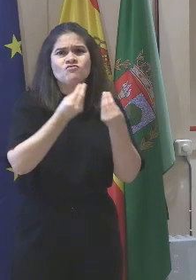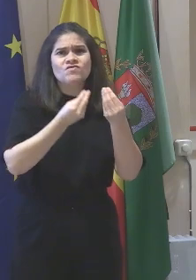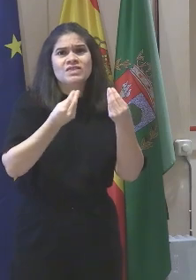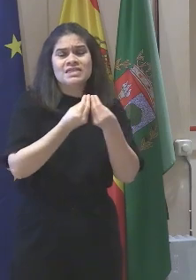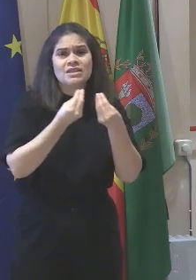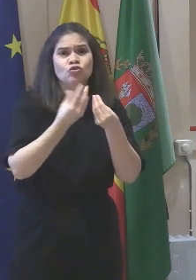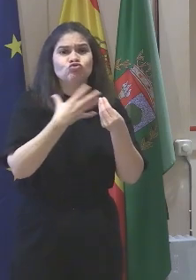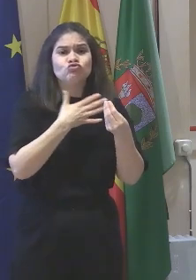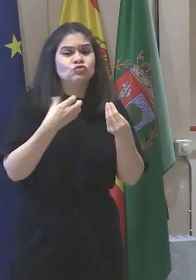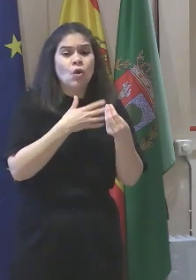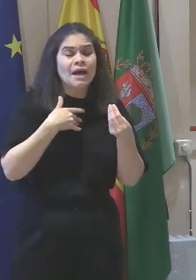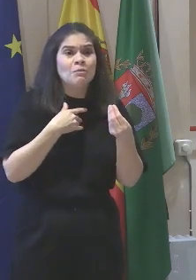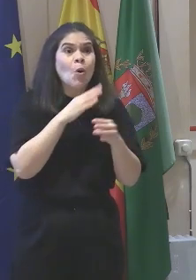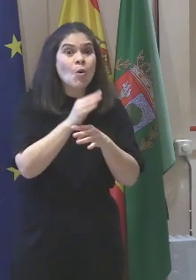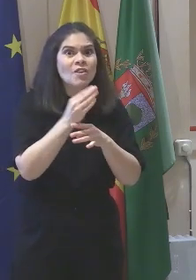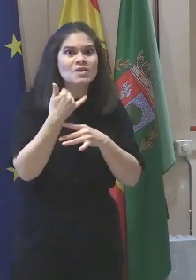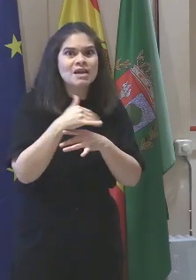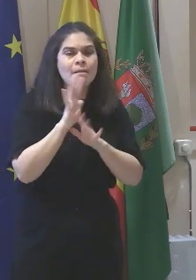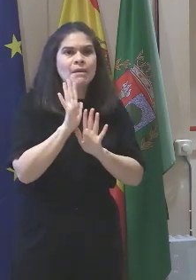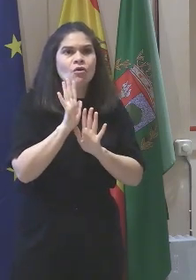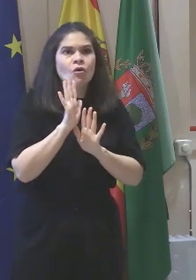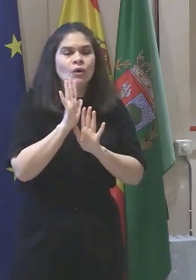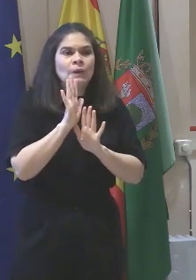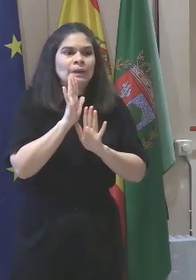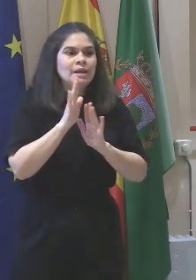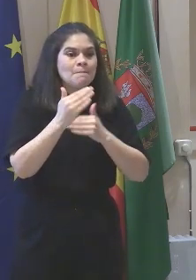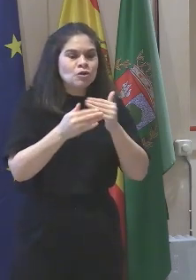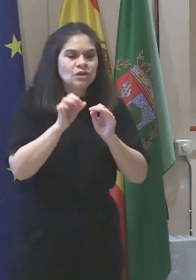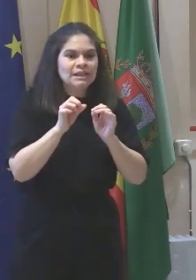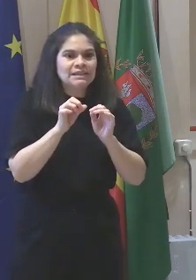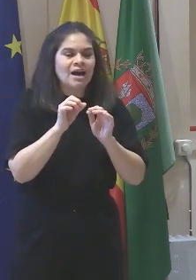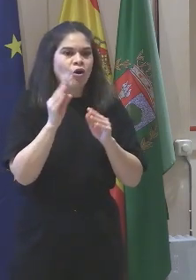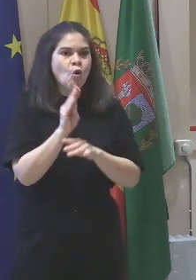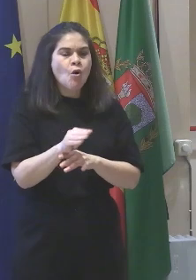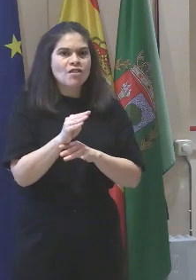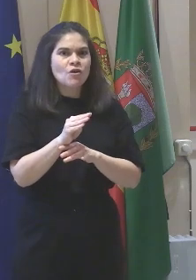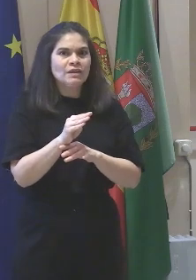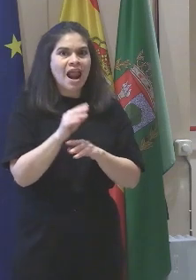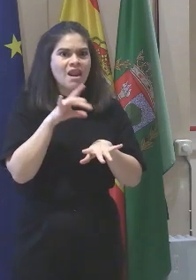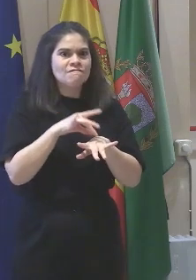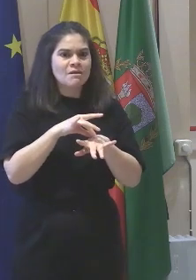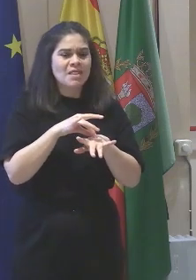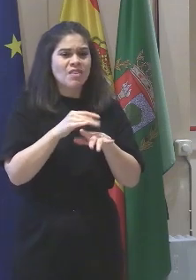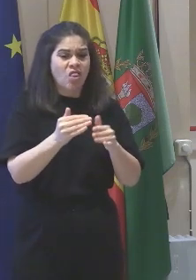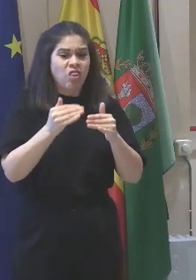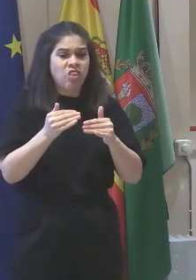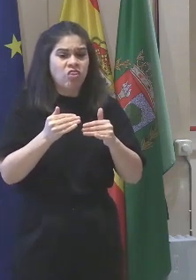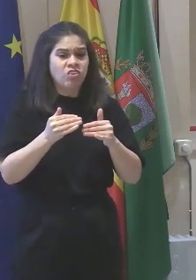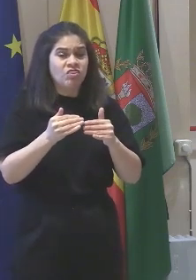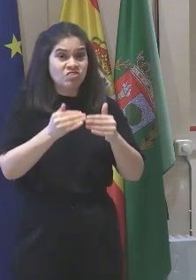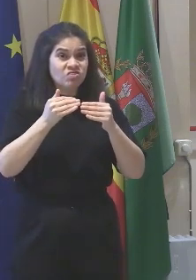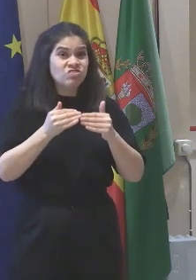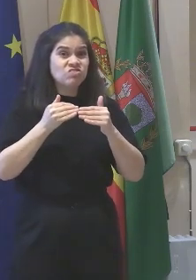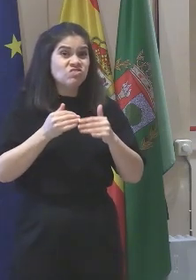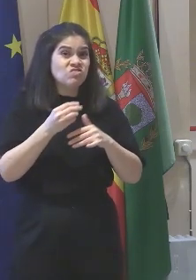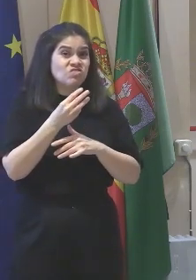una curación, retrasar la enfermedad 3 años o 5 años es suficiente. Bueno, pues yo creo que desde luego